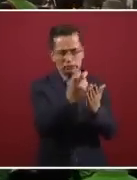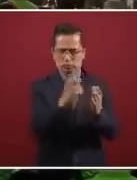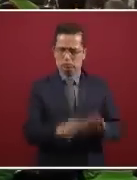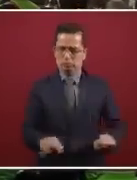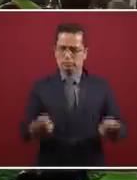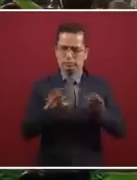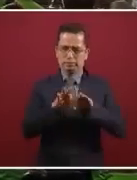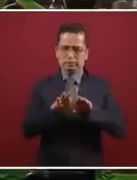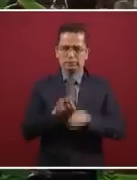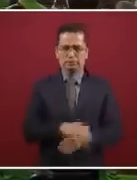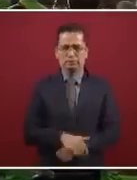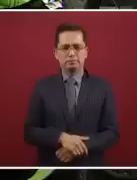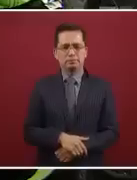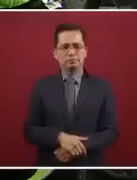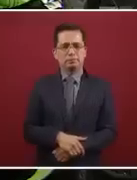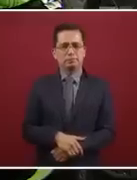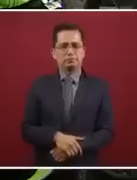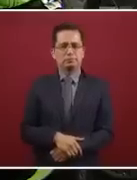Se hizo